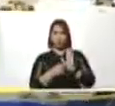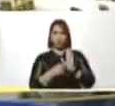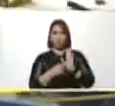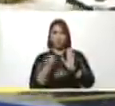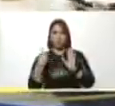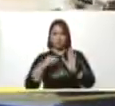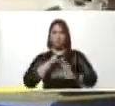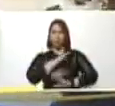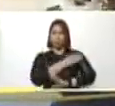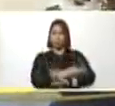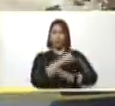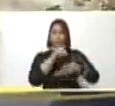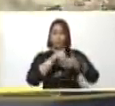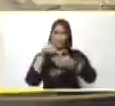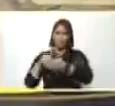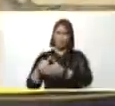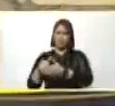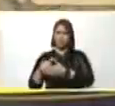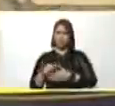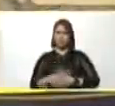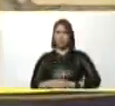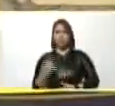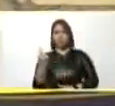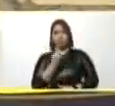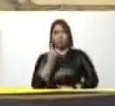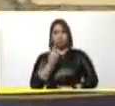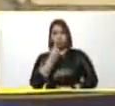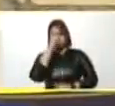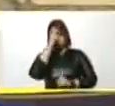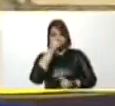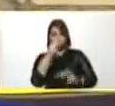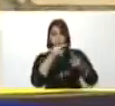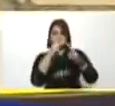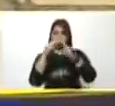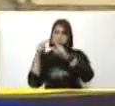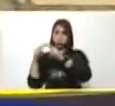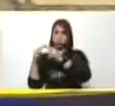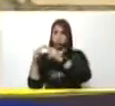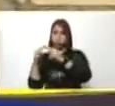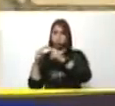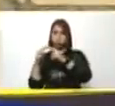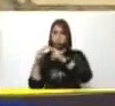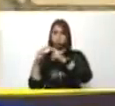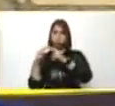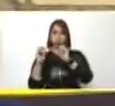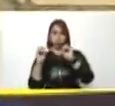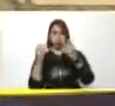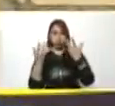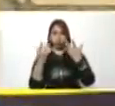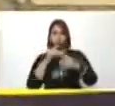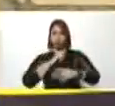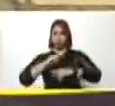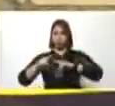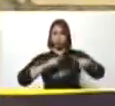Tenemos poder electoral único y reconocido, reinando, brillando y mandando.